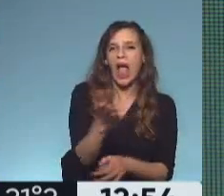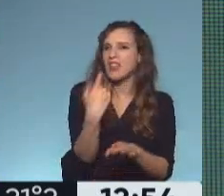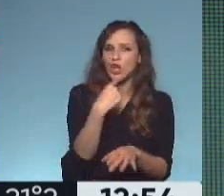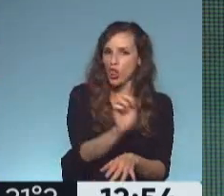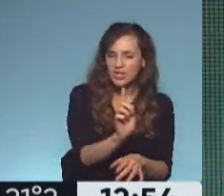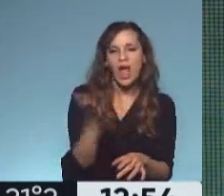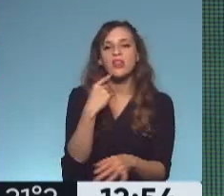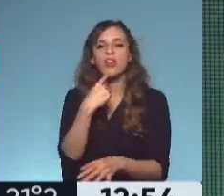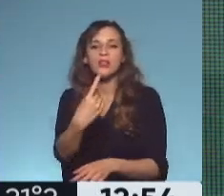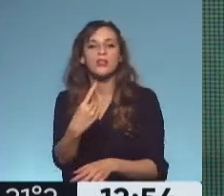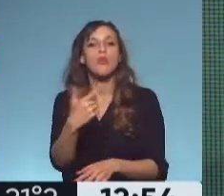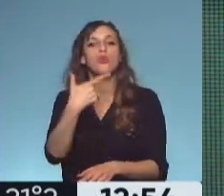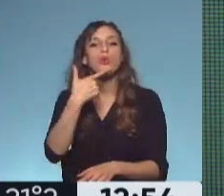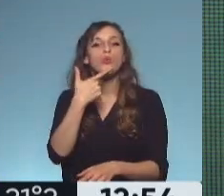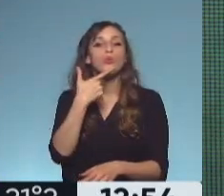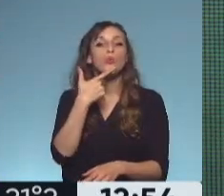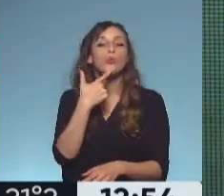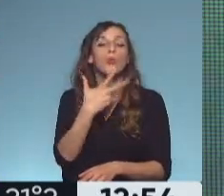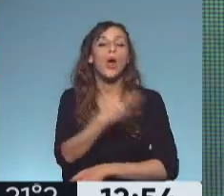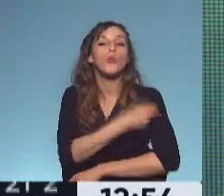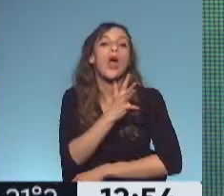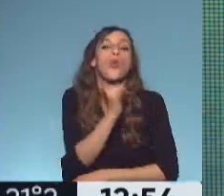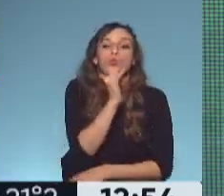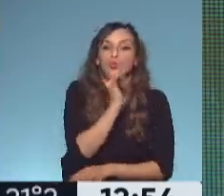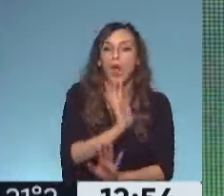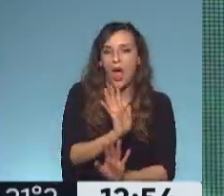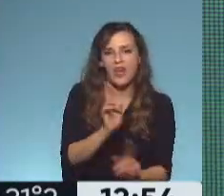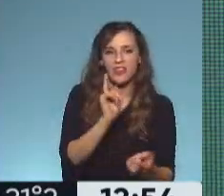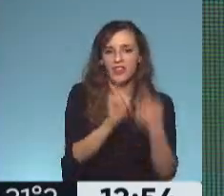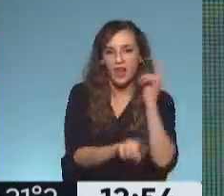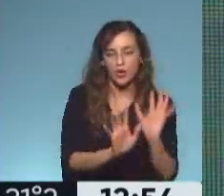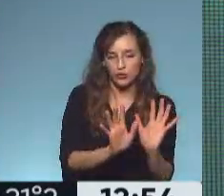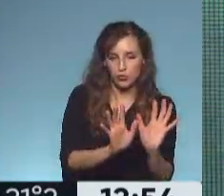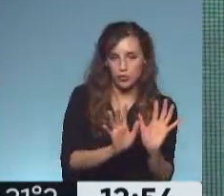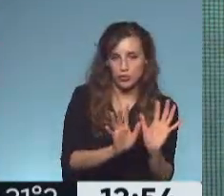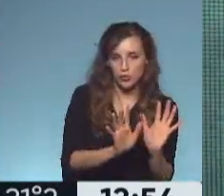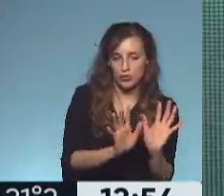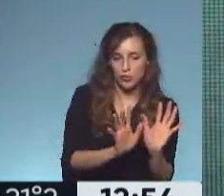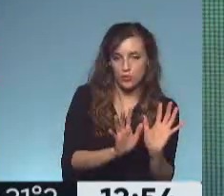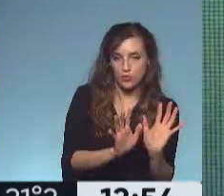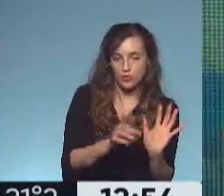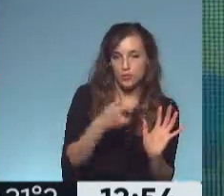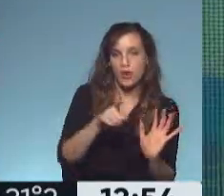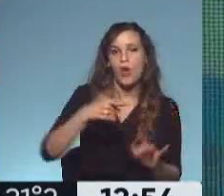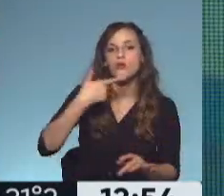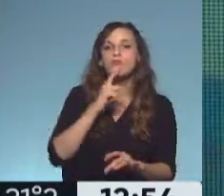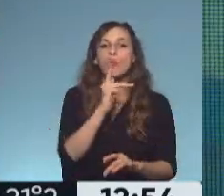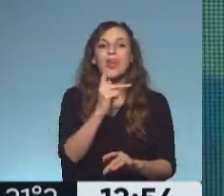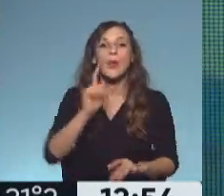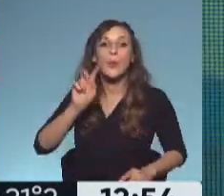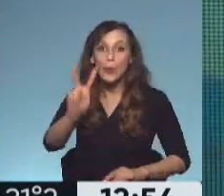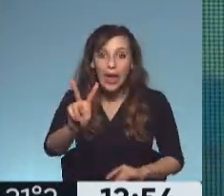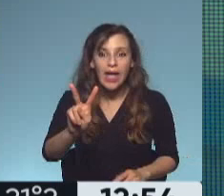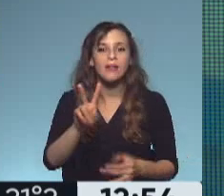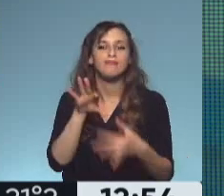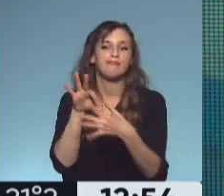la de Oxford se la llamaba Oxford. A la AstraZeneca, pero la Sputnik V era la vacuna rusa. Digo,